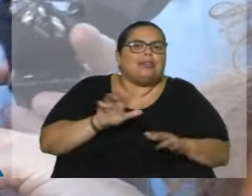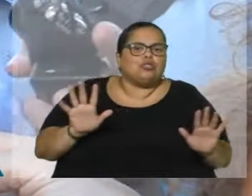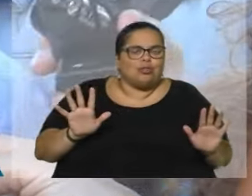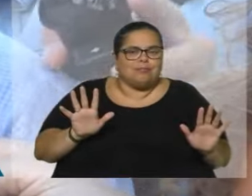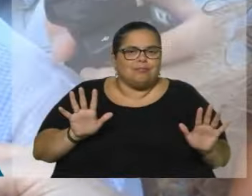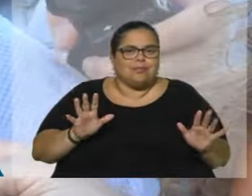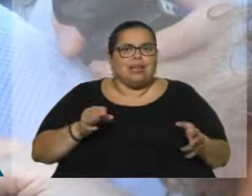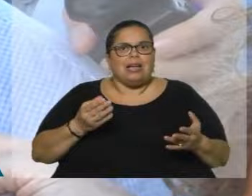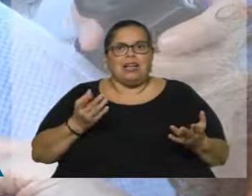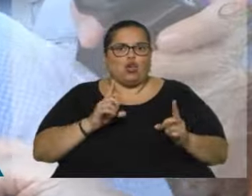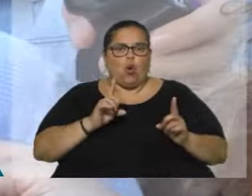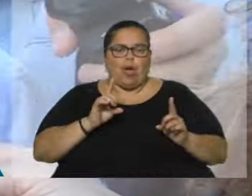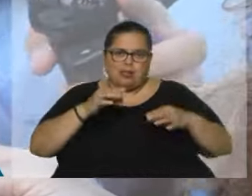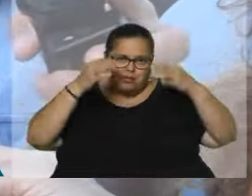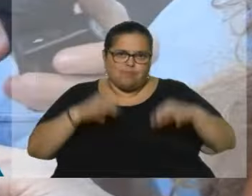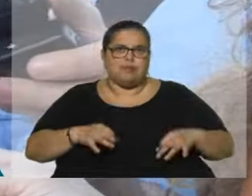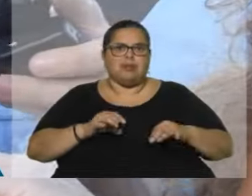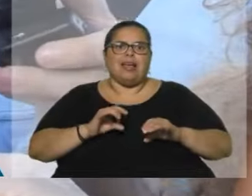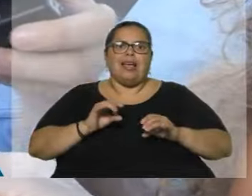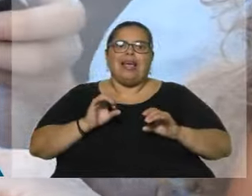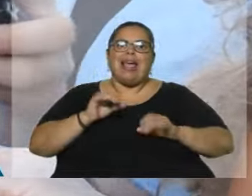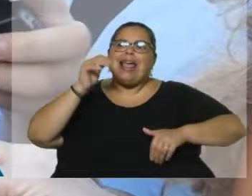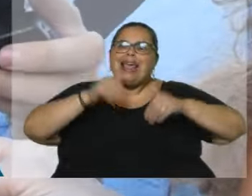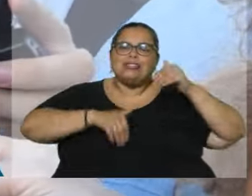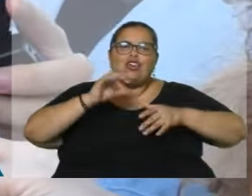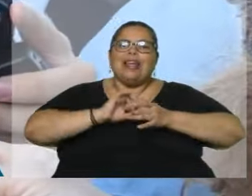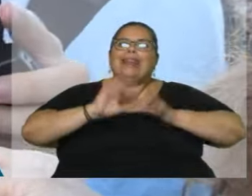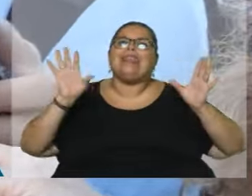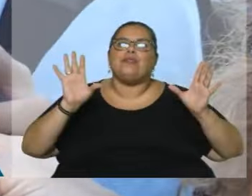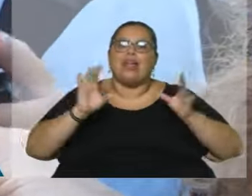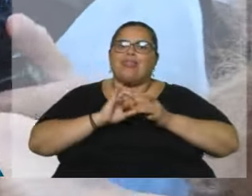claramente no estamos ante elecciones libres y democráticas en Venezuela.